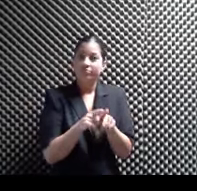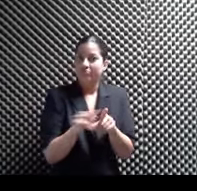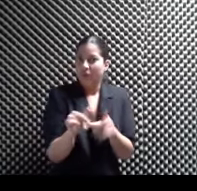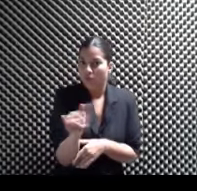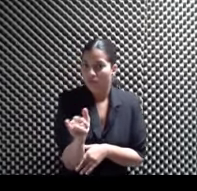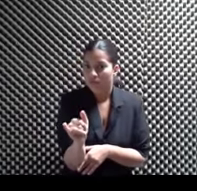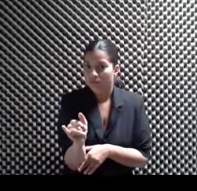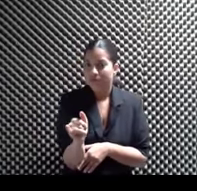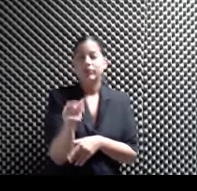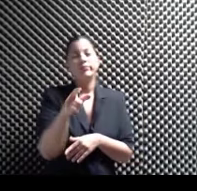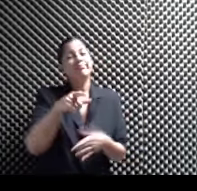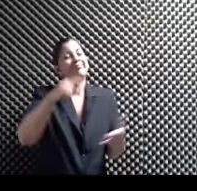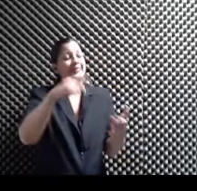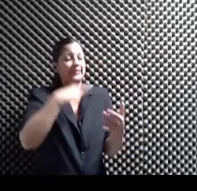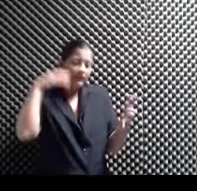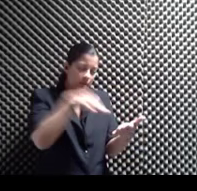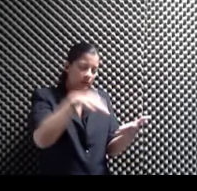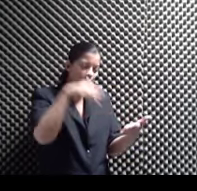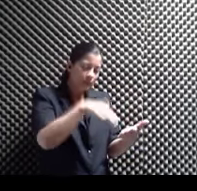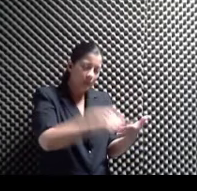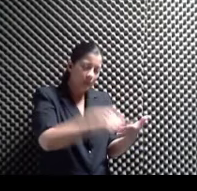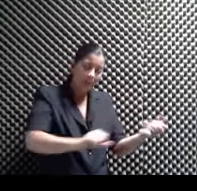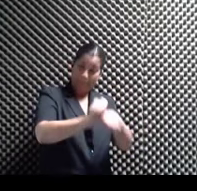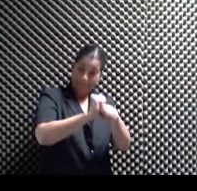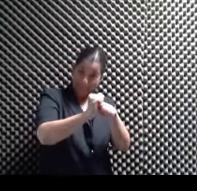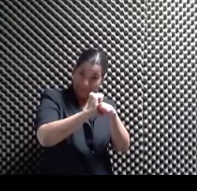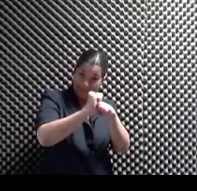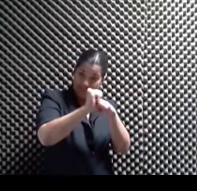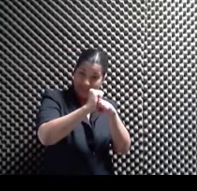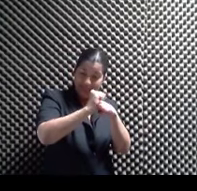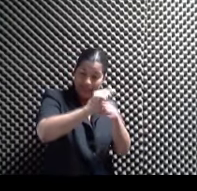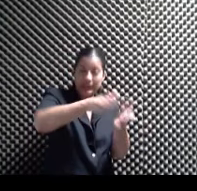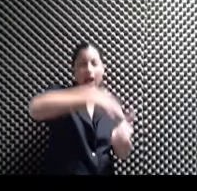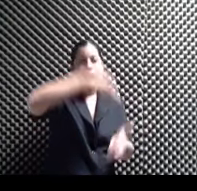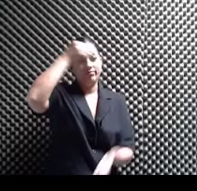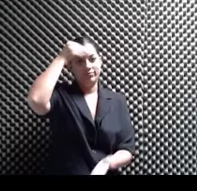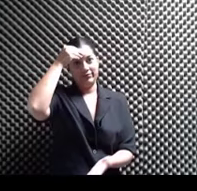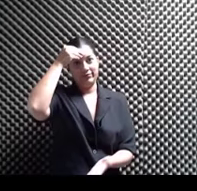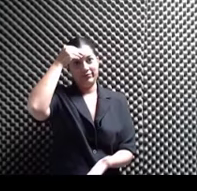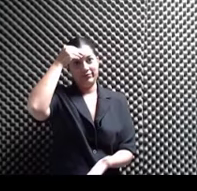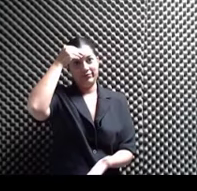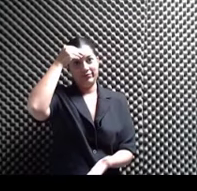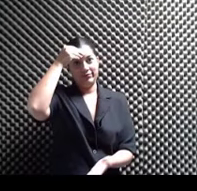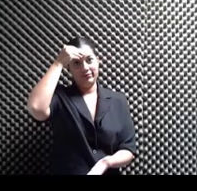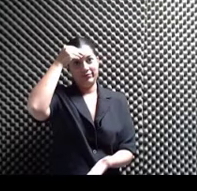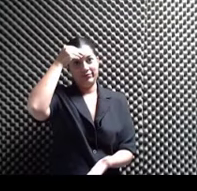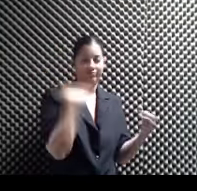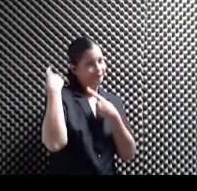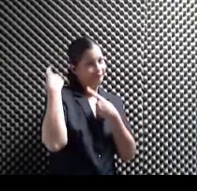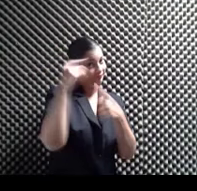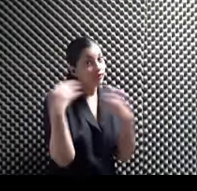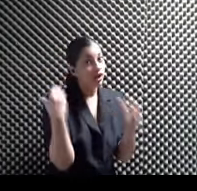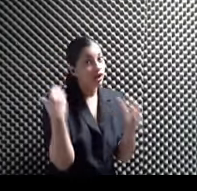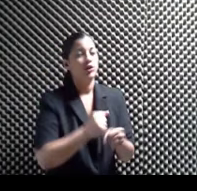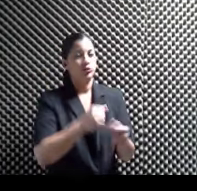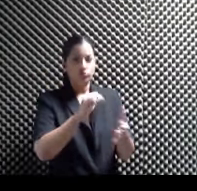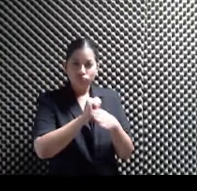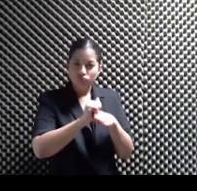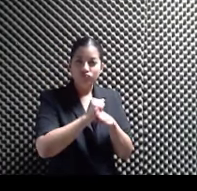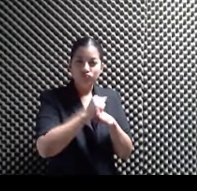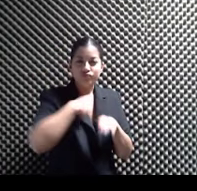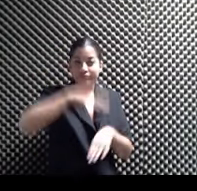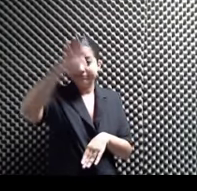te lo aprendes De tanto estudiarlo Y sabes que esta nota Está aquí Y esta nota Está al lado de acá Son movimientos Que vienes por año Estudiando Y